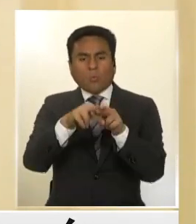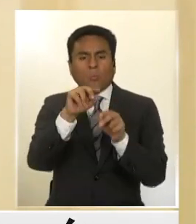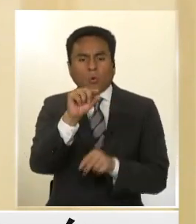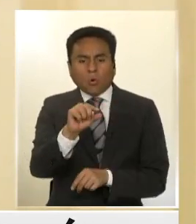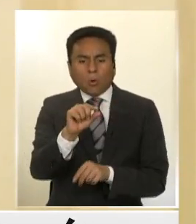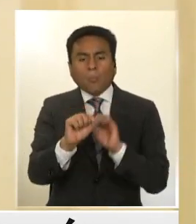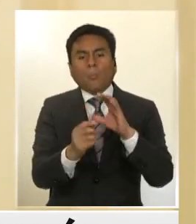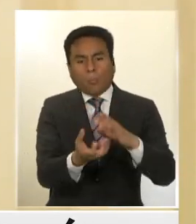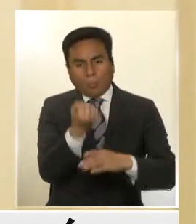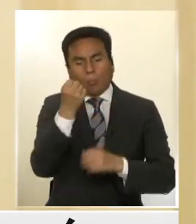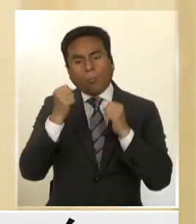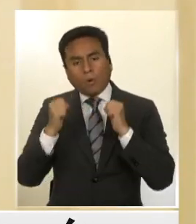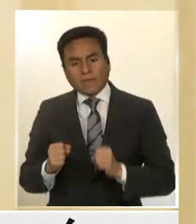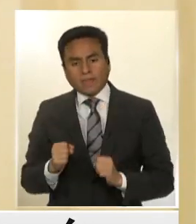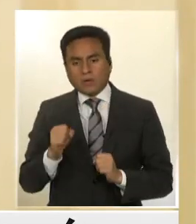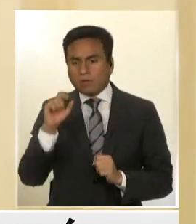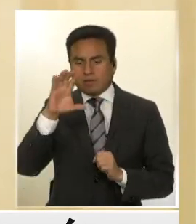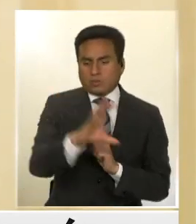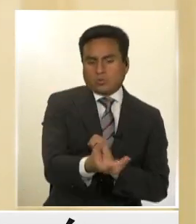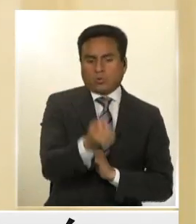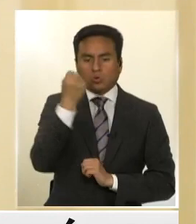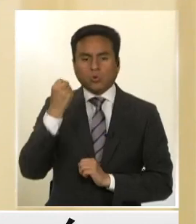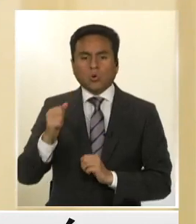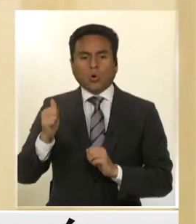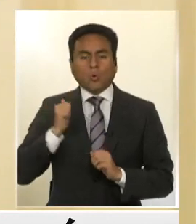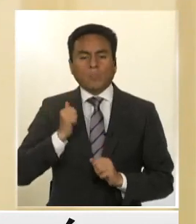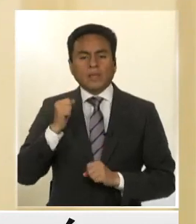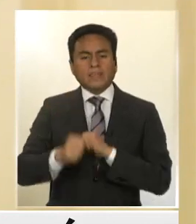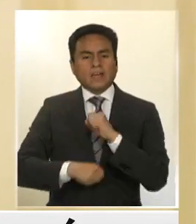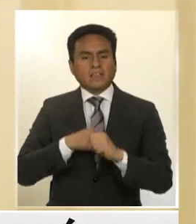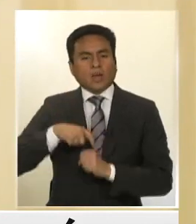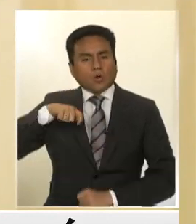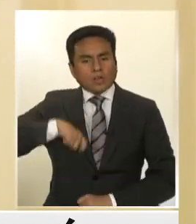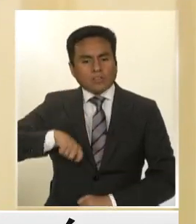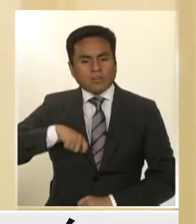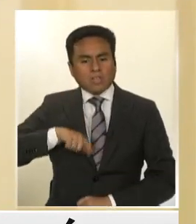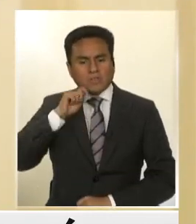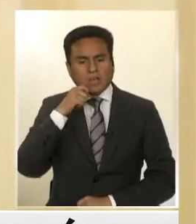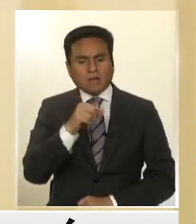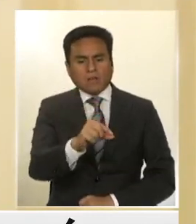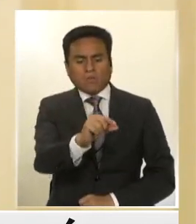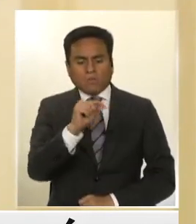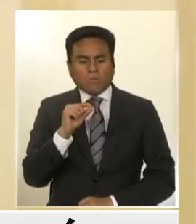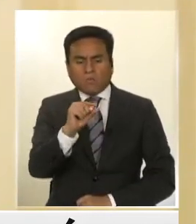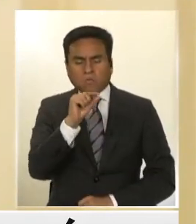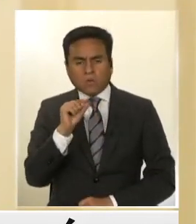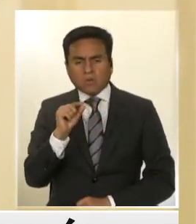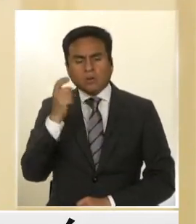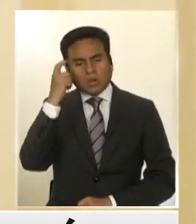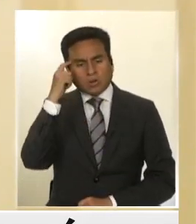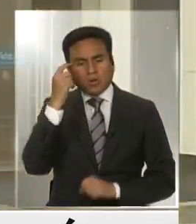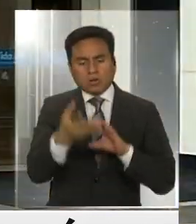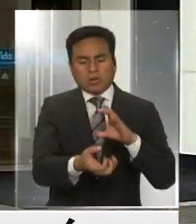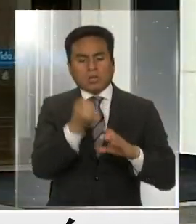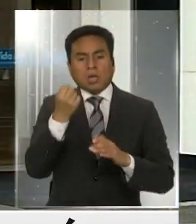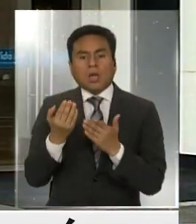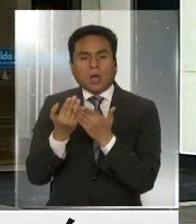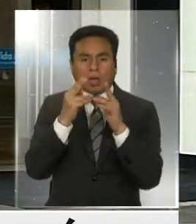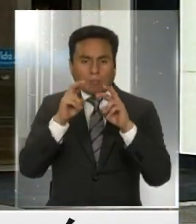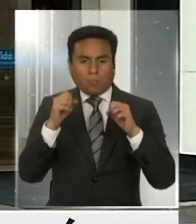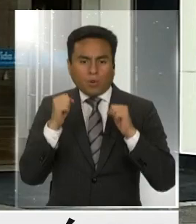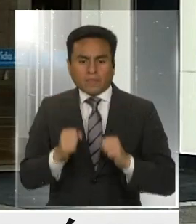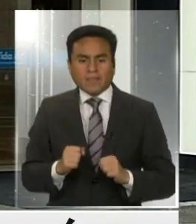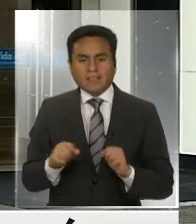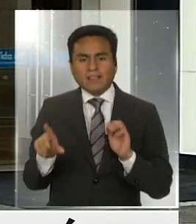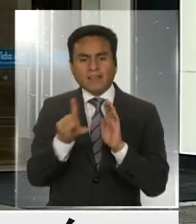pueda retirarlos de una sola vez cuando cumpla la edad de jubilación, en vez de estar recibiendo un monto muy pequeño, me parece que es algo que se puede estudiar. Por ahora